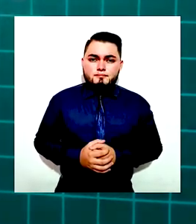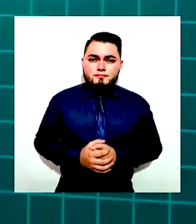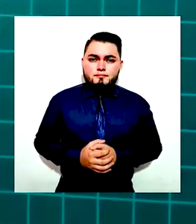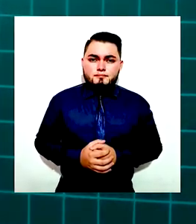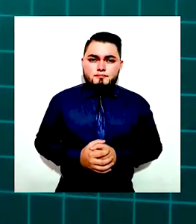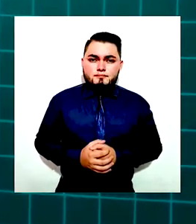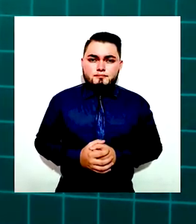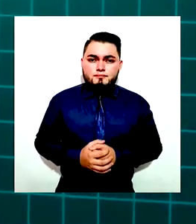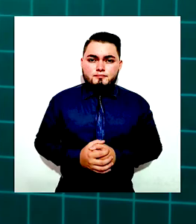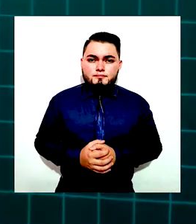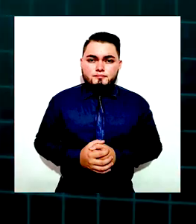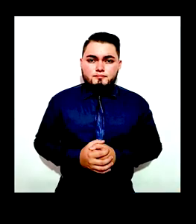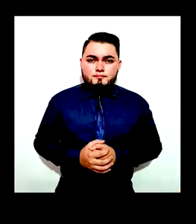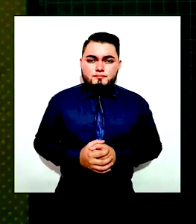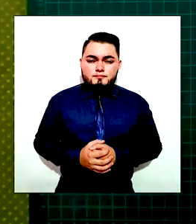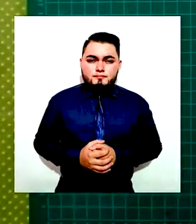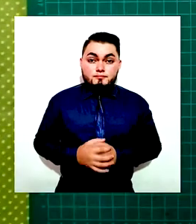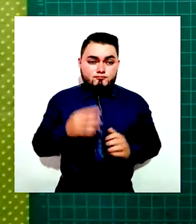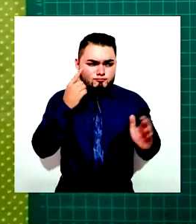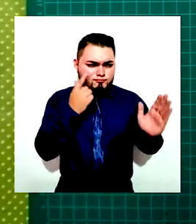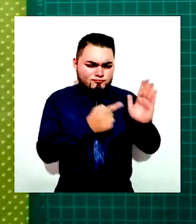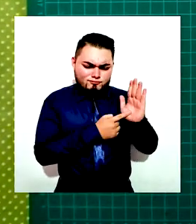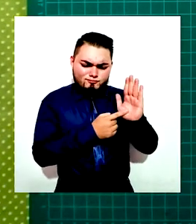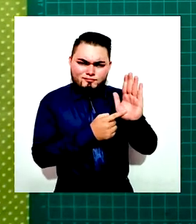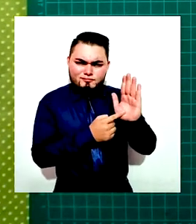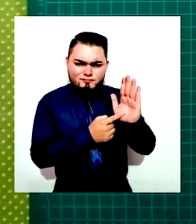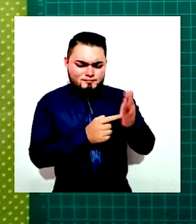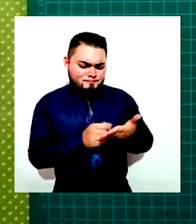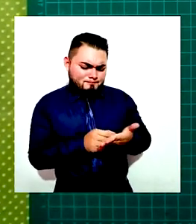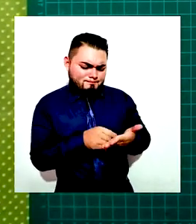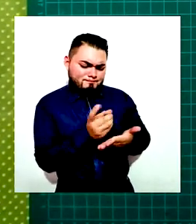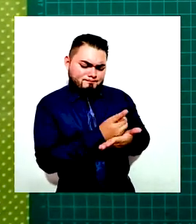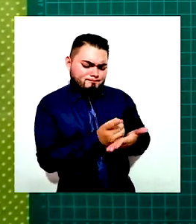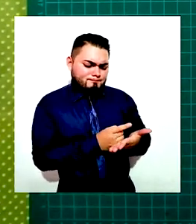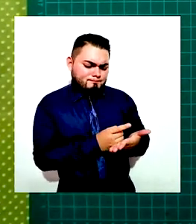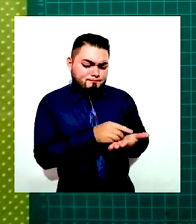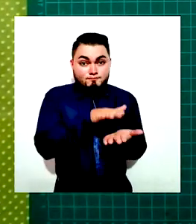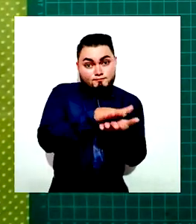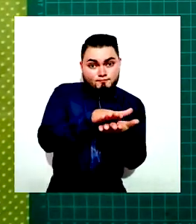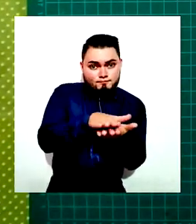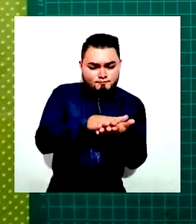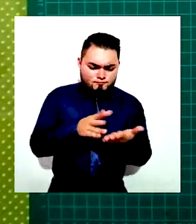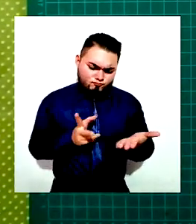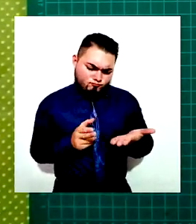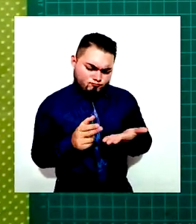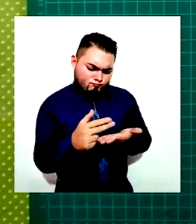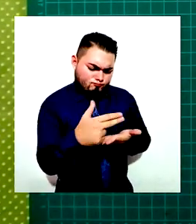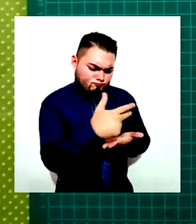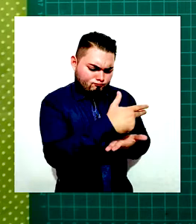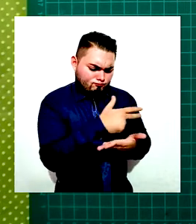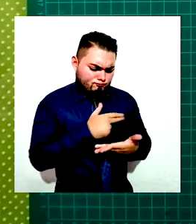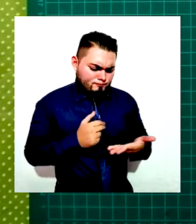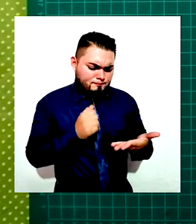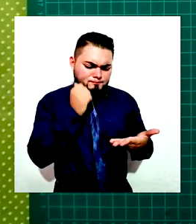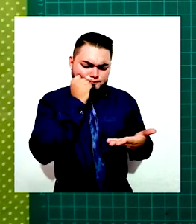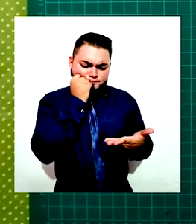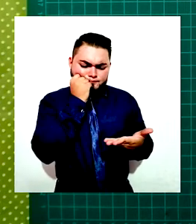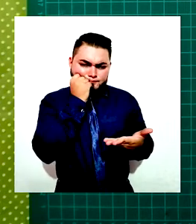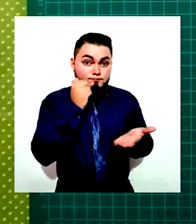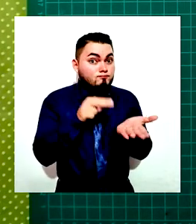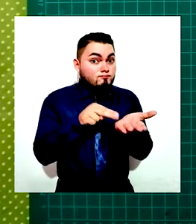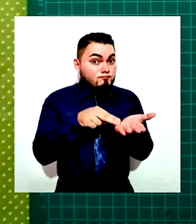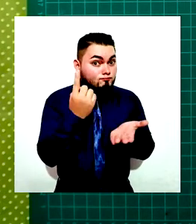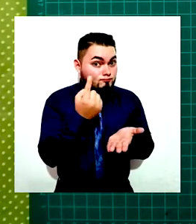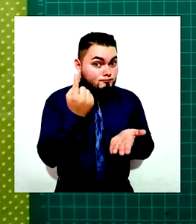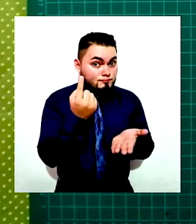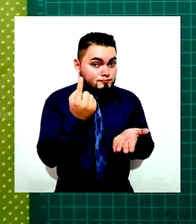explico en el siguiente ejemplo. Quiero hacer la plantilla para este dibujo, así que debo recortar toda la parte pintada en negro.